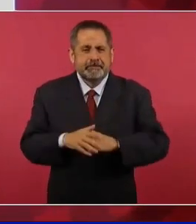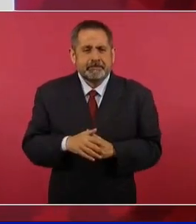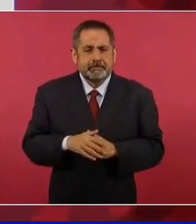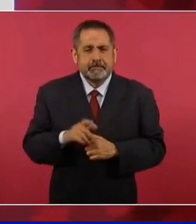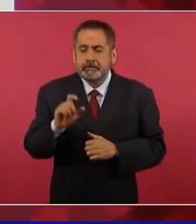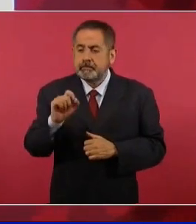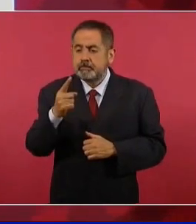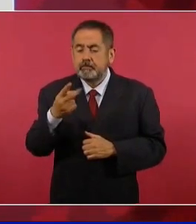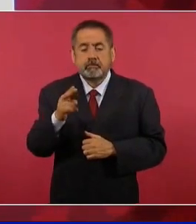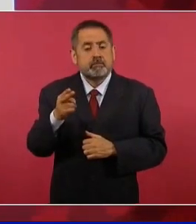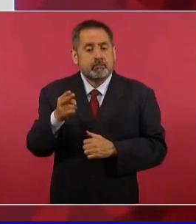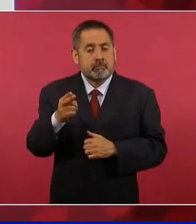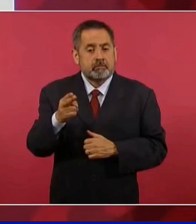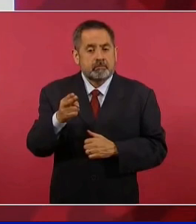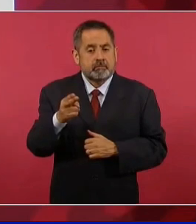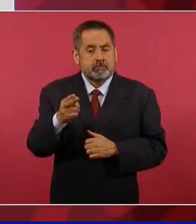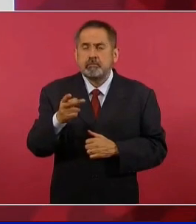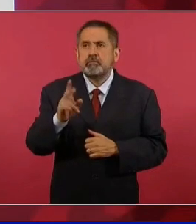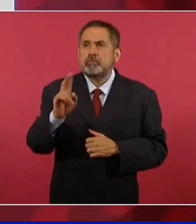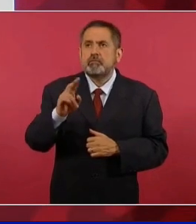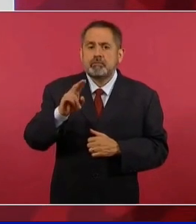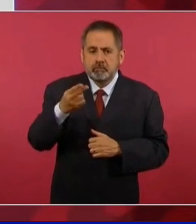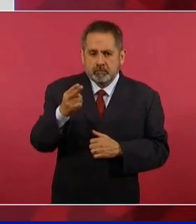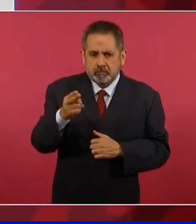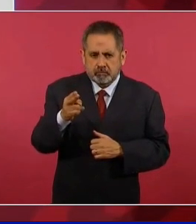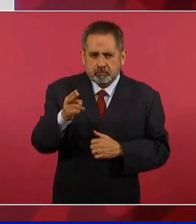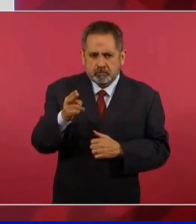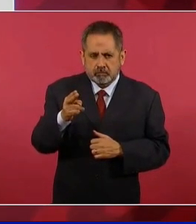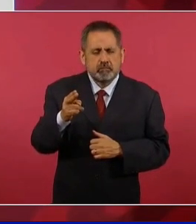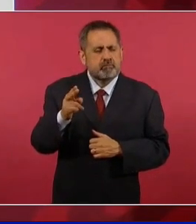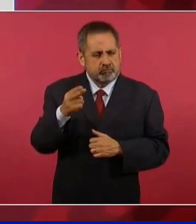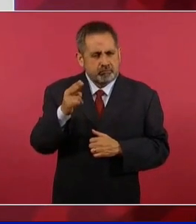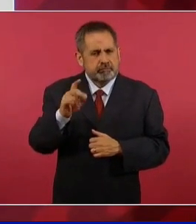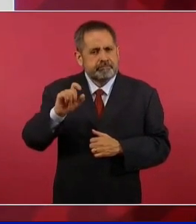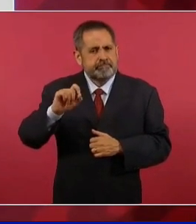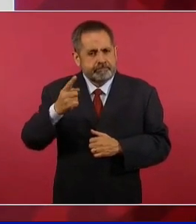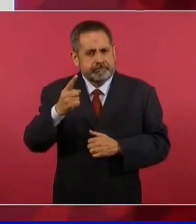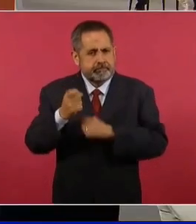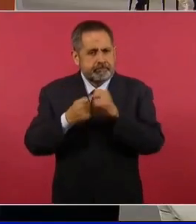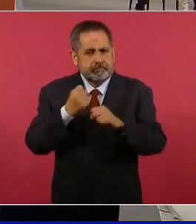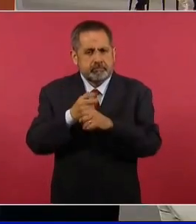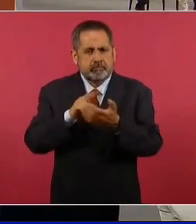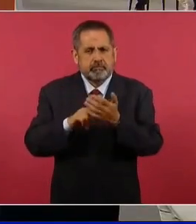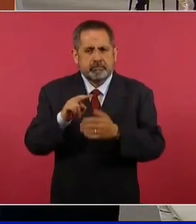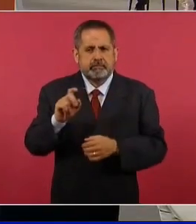21 de noviembre, digo, noviembre del 21,